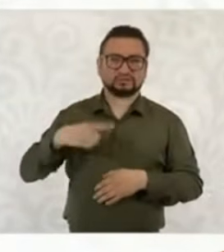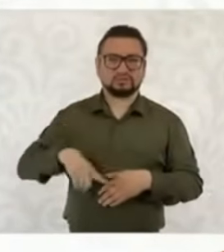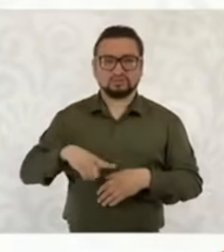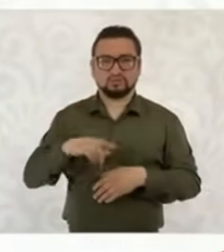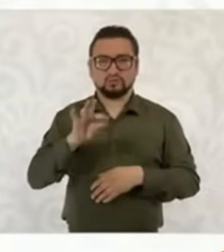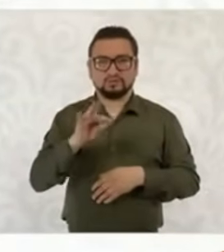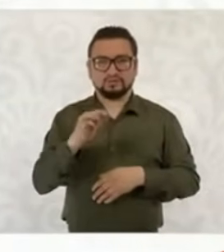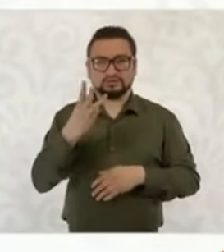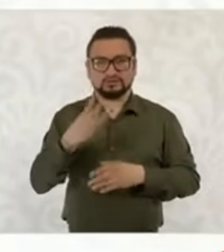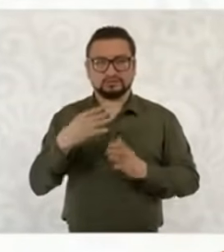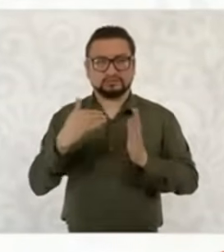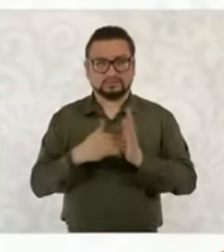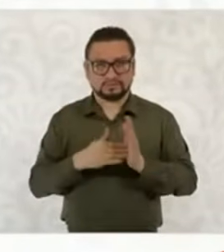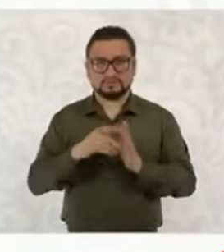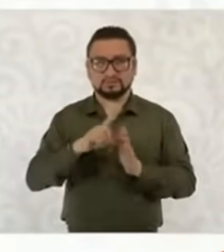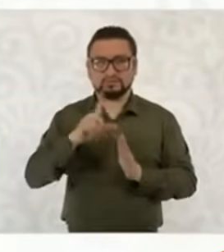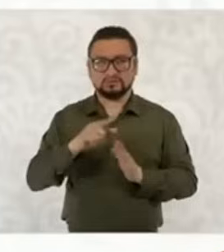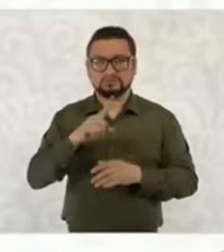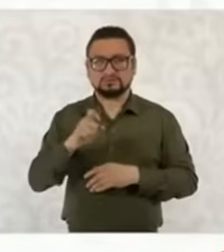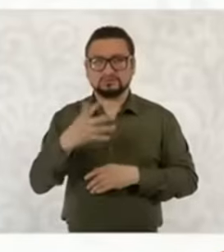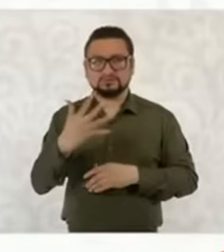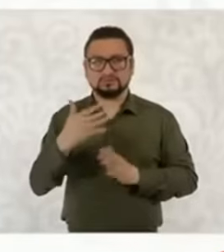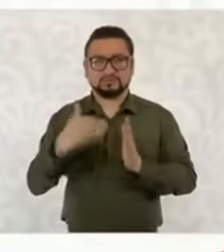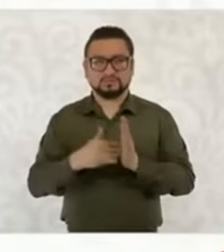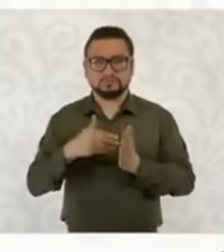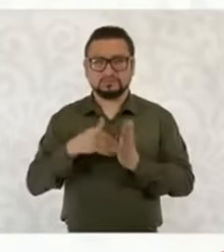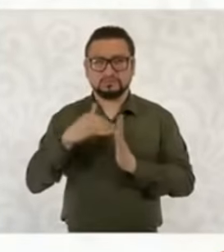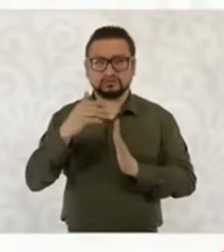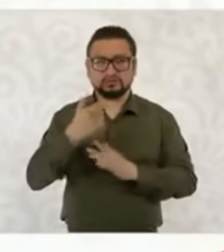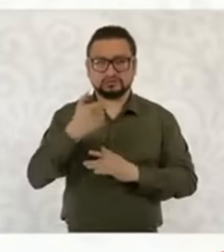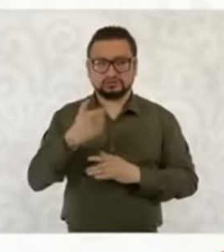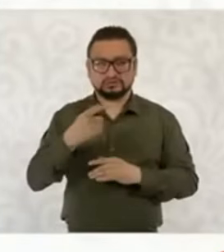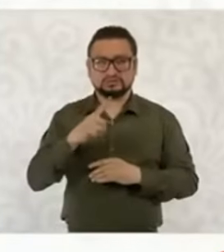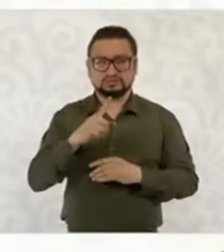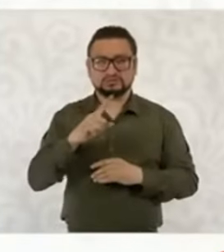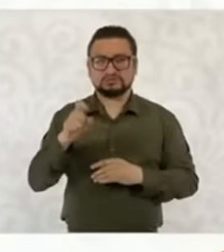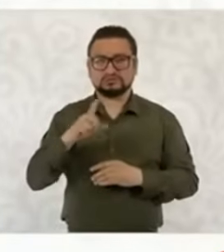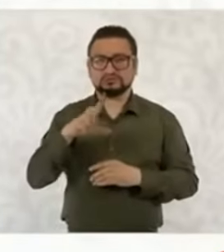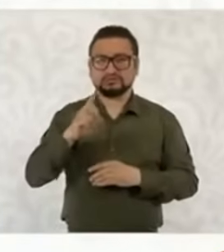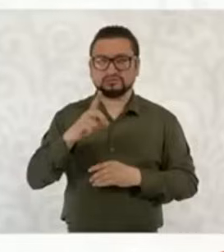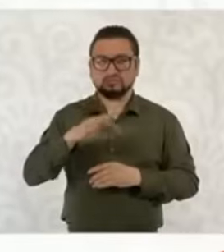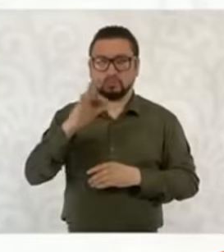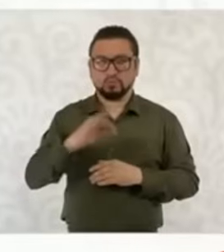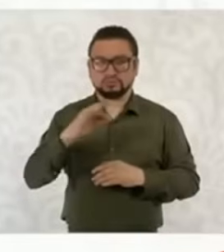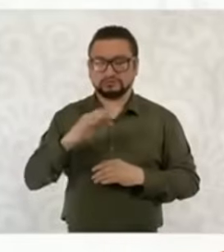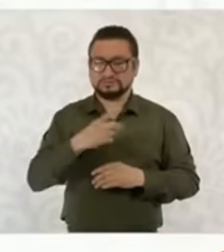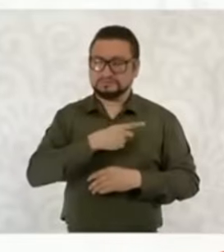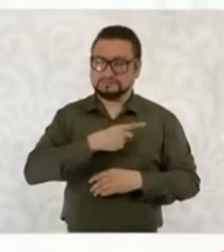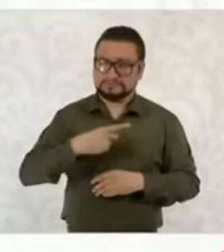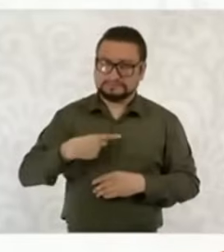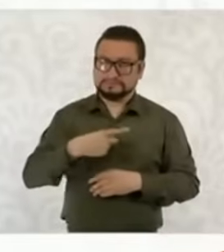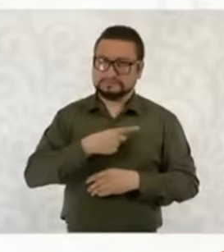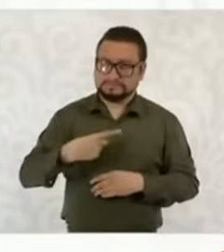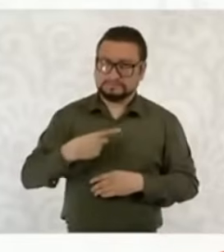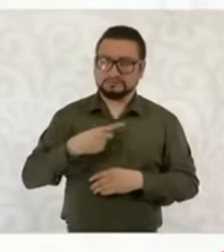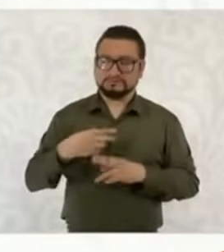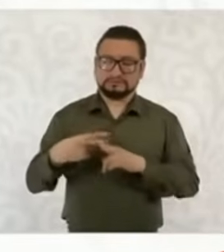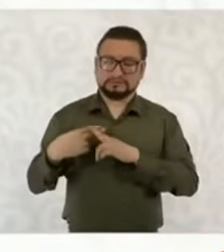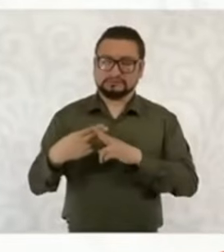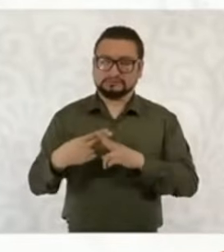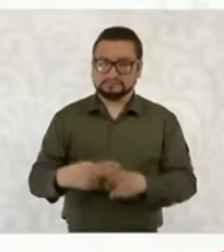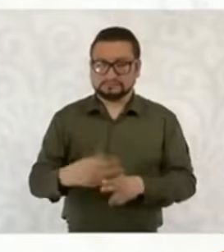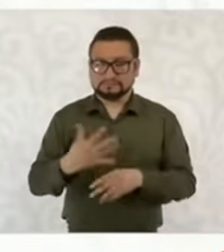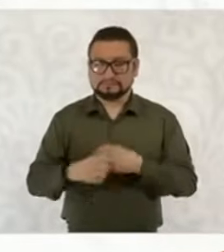43,000, acaba en 105,000 millones de pesos, un aumento de 130% en una década,